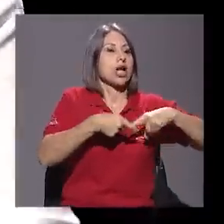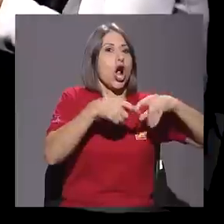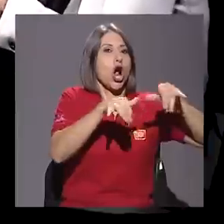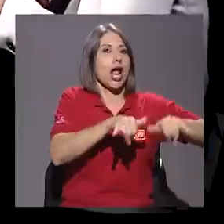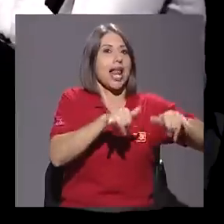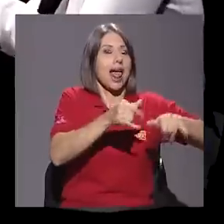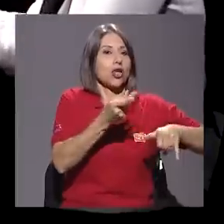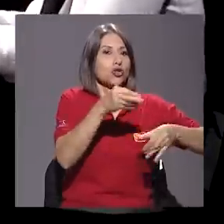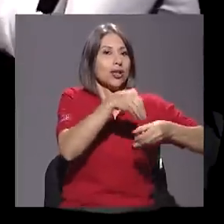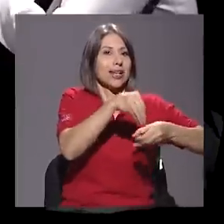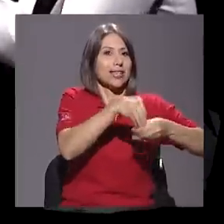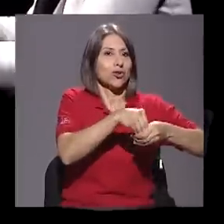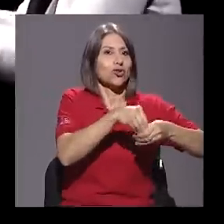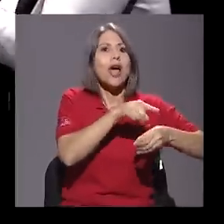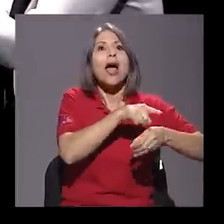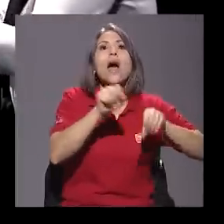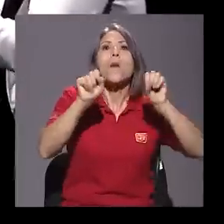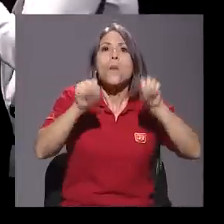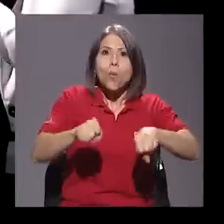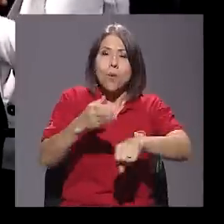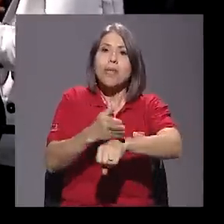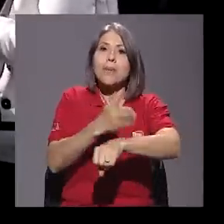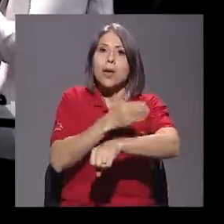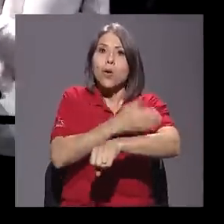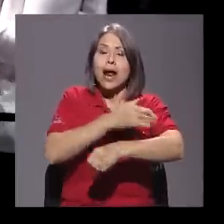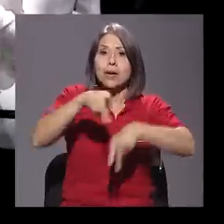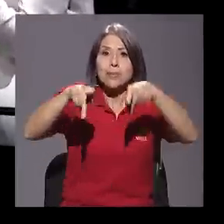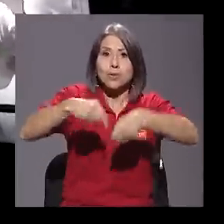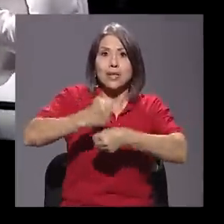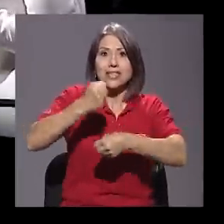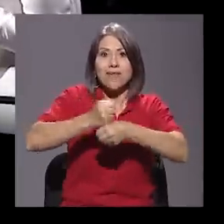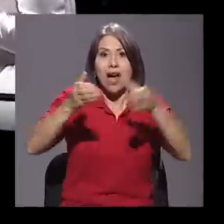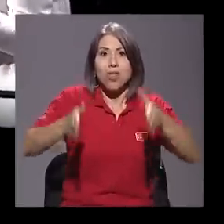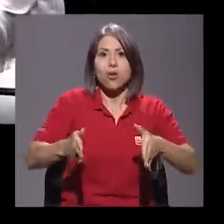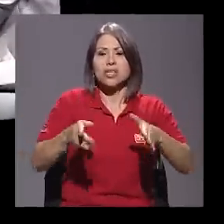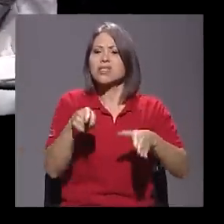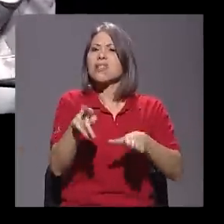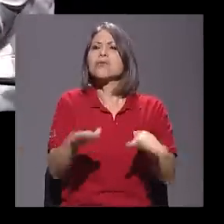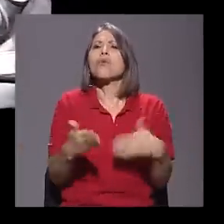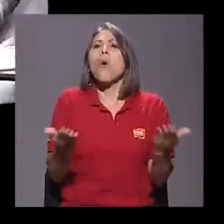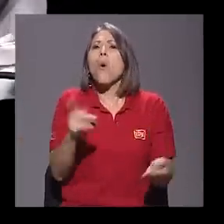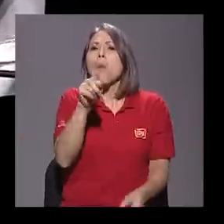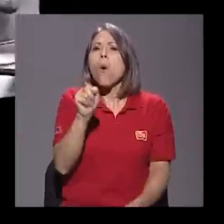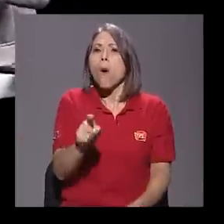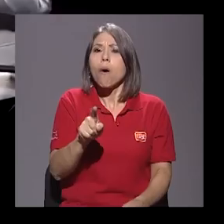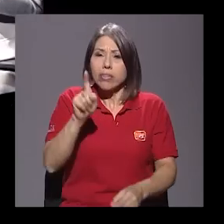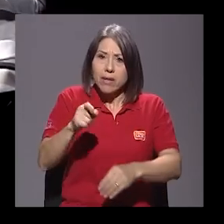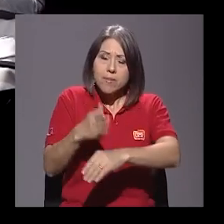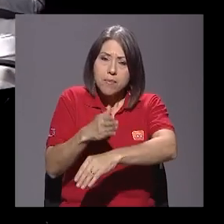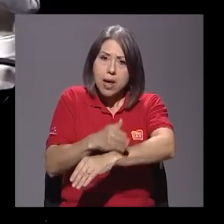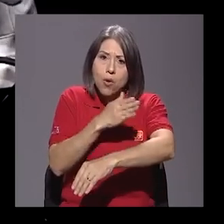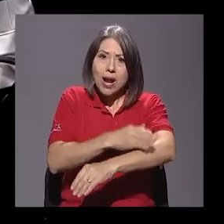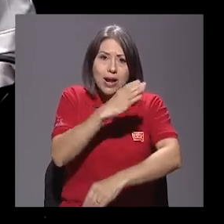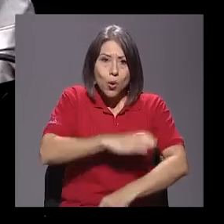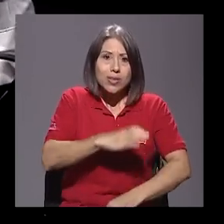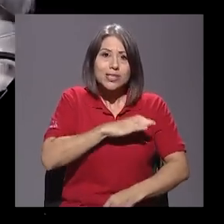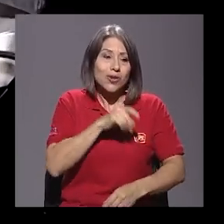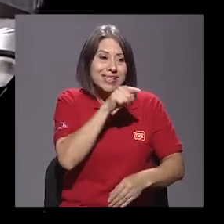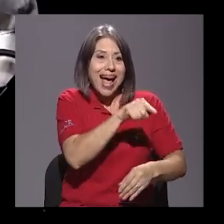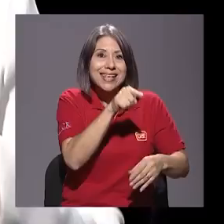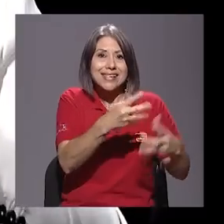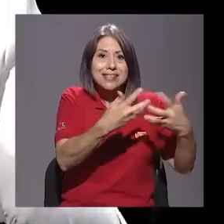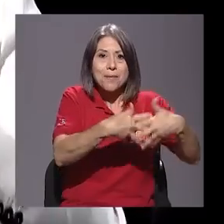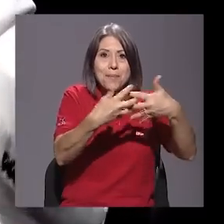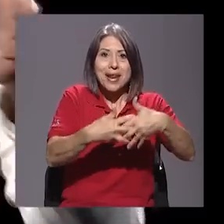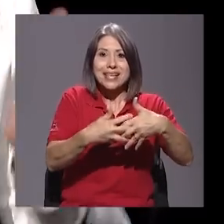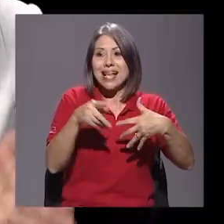ingresos, puedan mejorar las personas trabajadoras. Claro, ¿cómo se hace eso? Sí. Hay que mejorarle las condiciones a esas empresas,